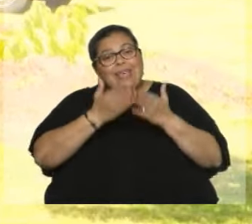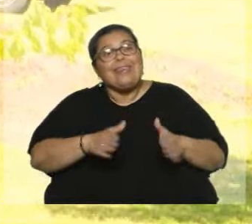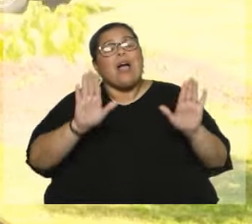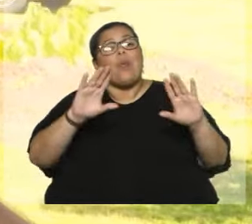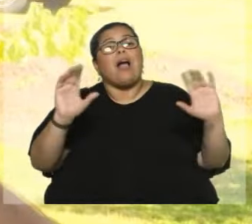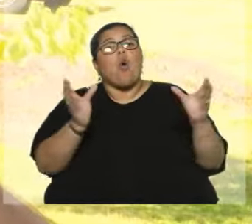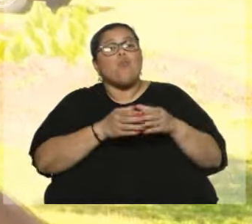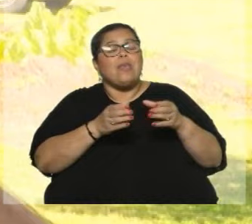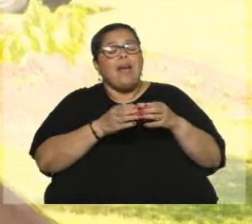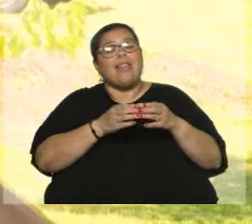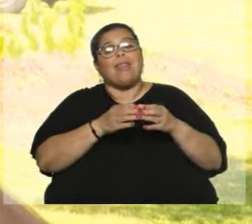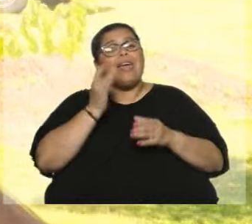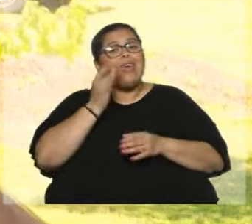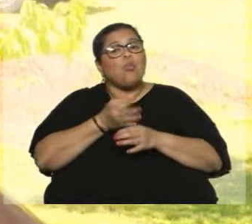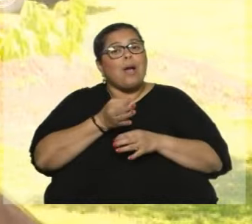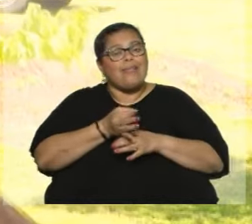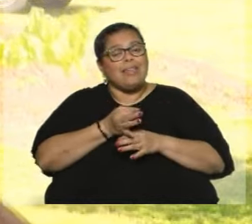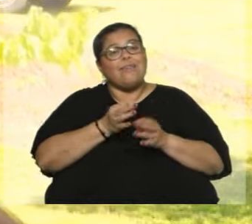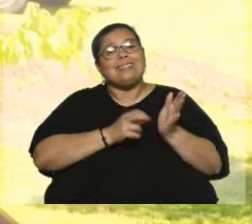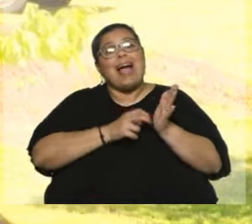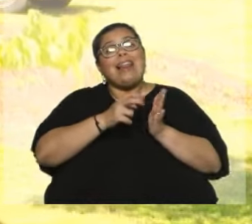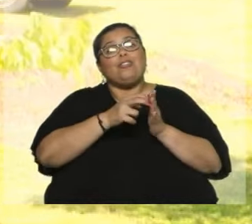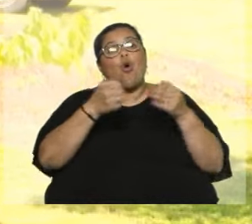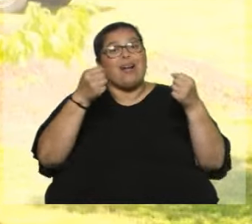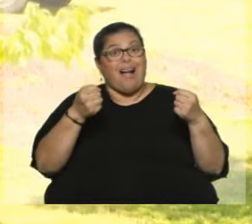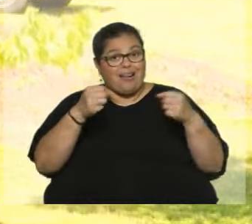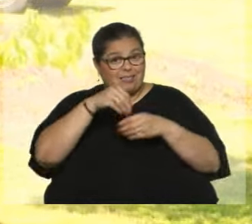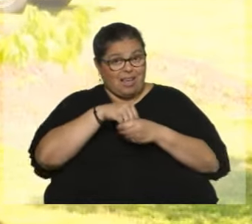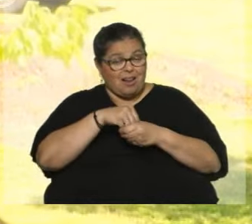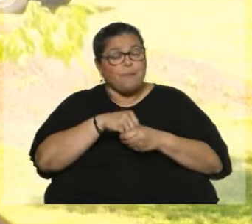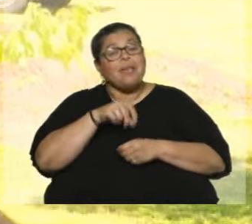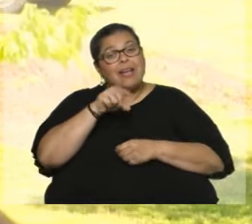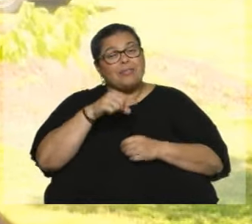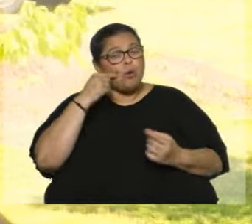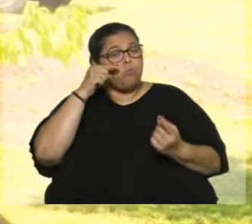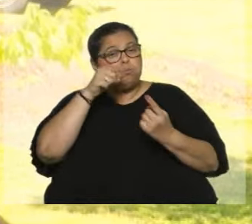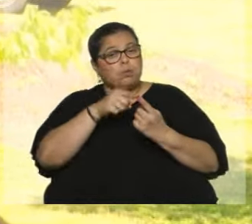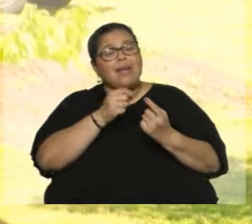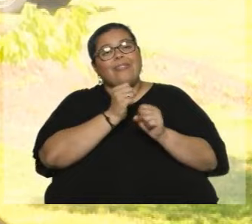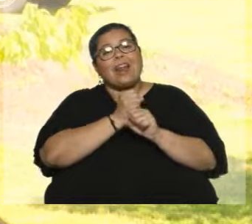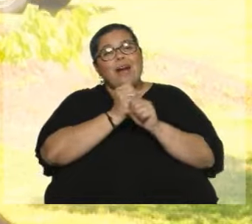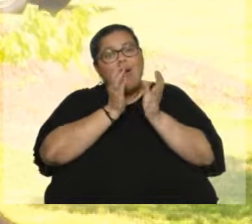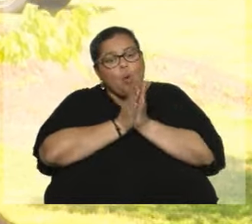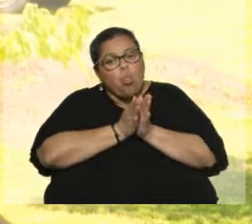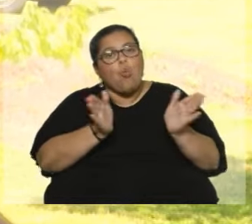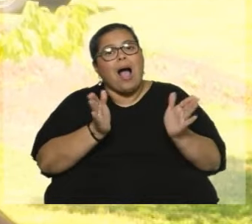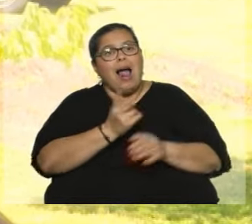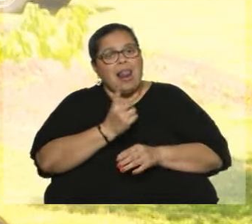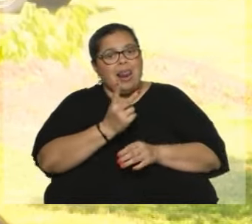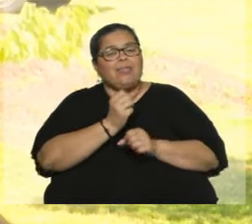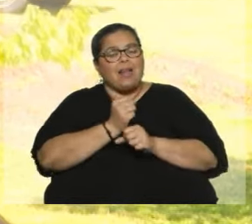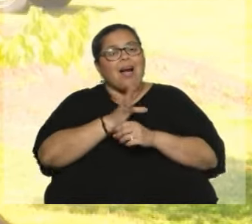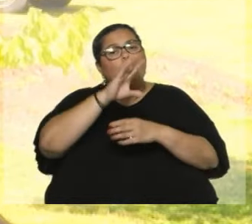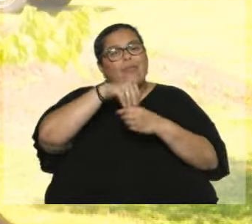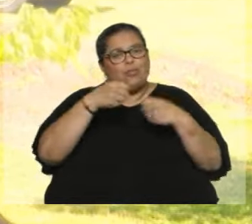comunidad educativa en la cárcel de Salto. Tiene que ver con el enfoque dual, el trabajo que estamos haciendo en las cárceles.